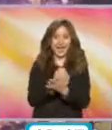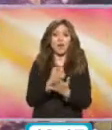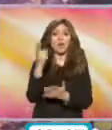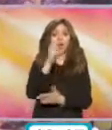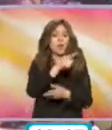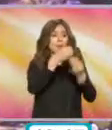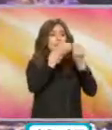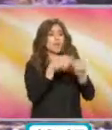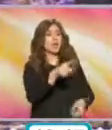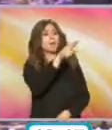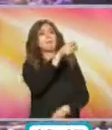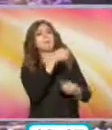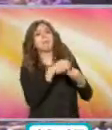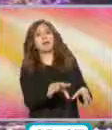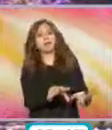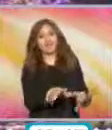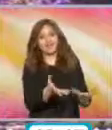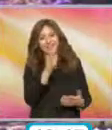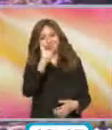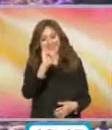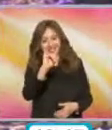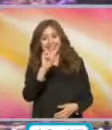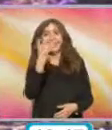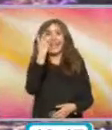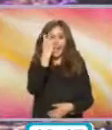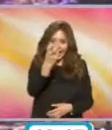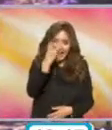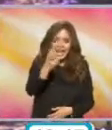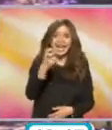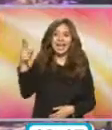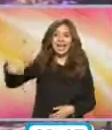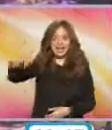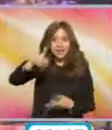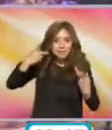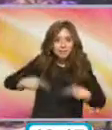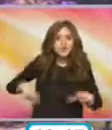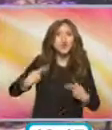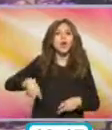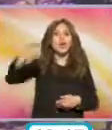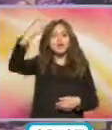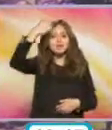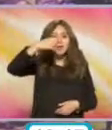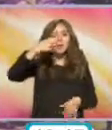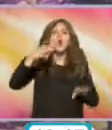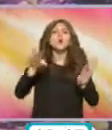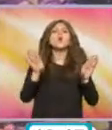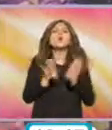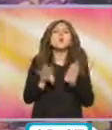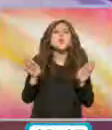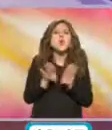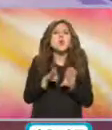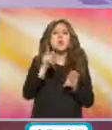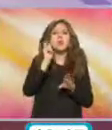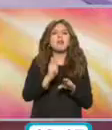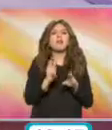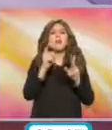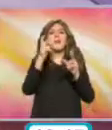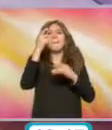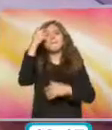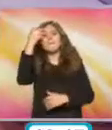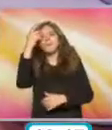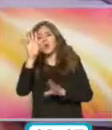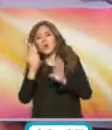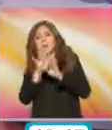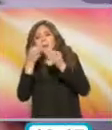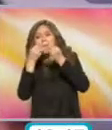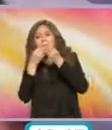¿Qué tal eso? Ese es otro punto bien interesante que también señalan los expertos. Cómo vivimos a fondo la derrota o las